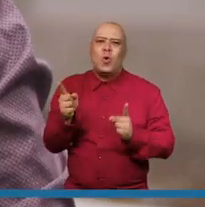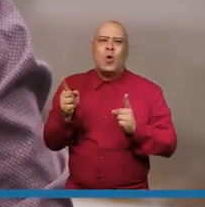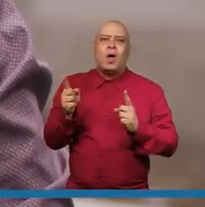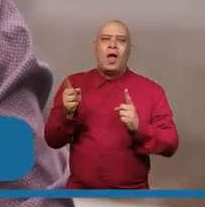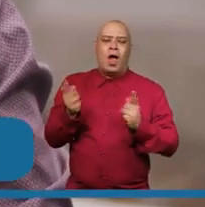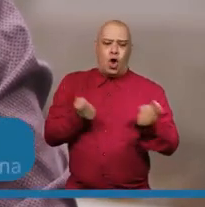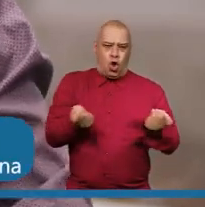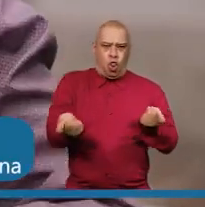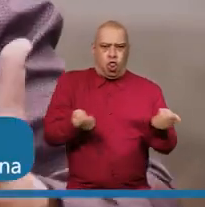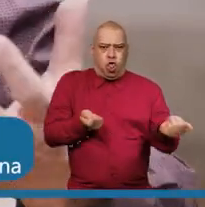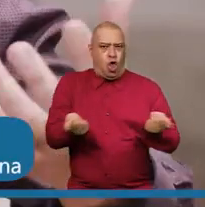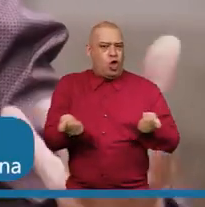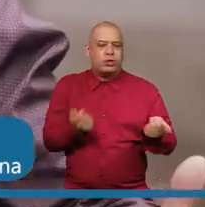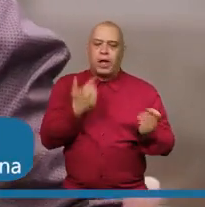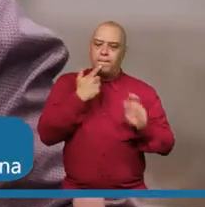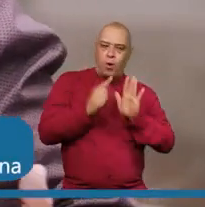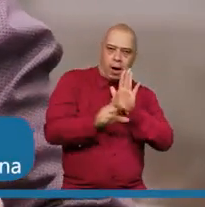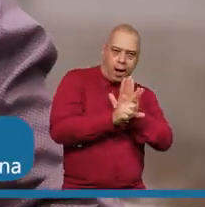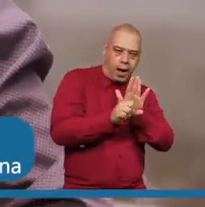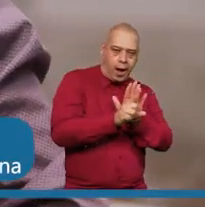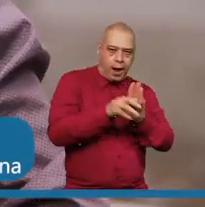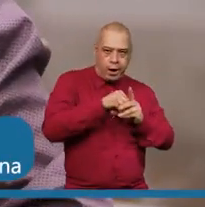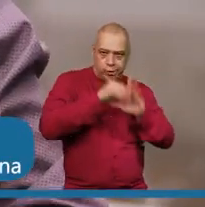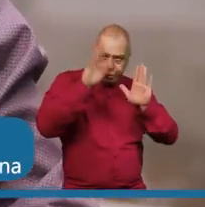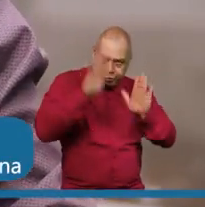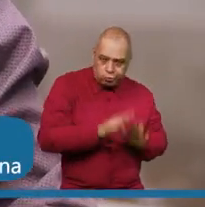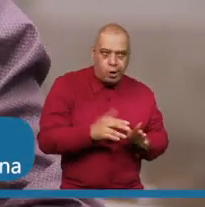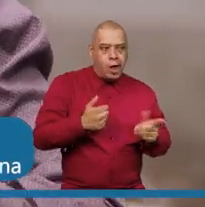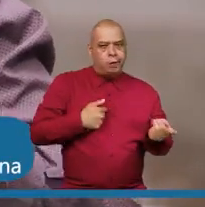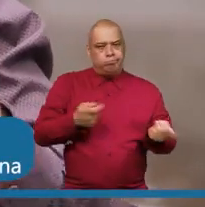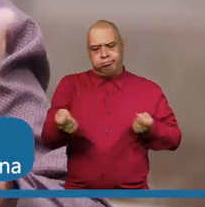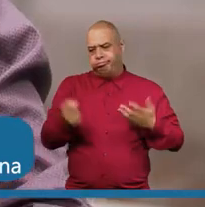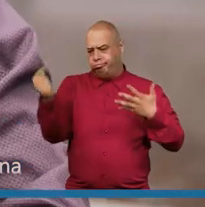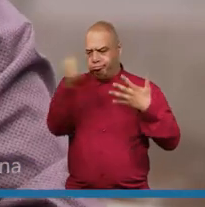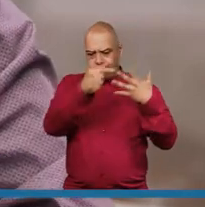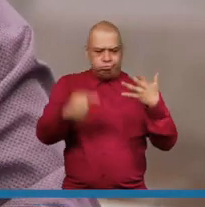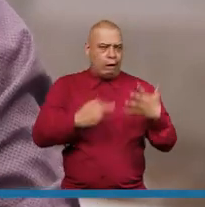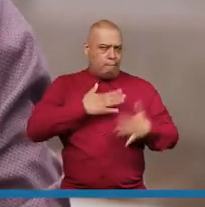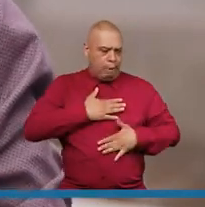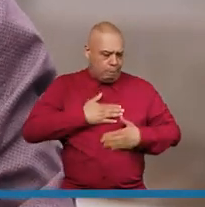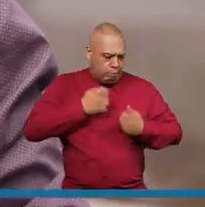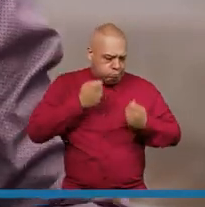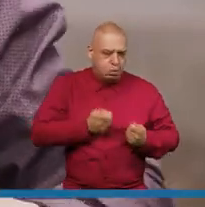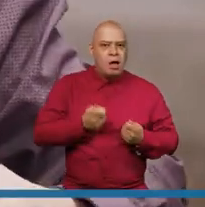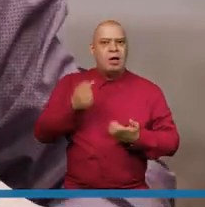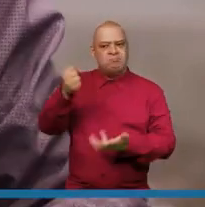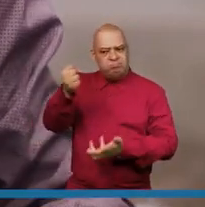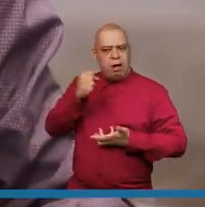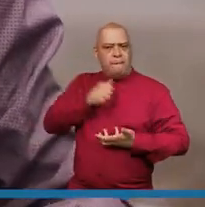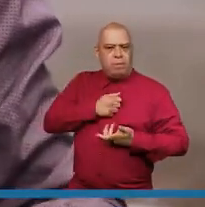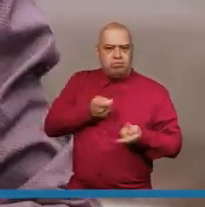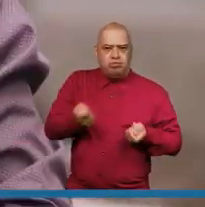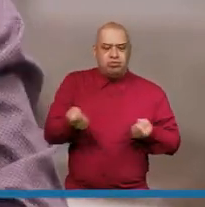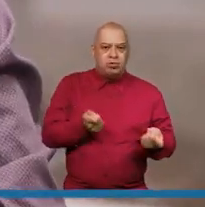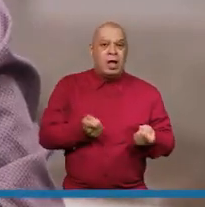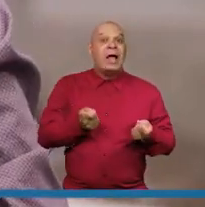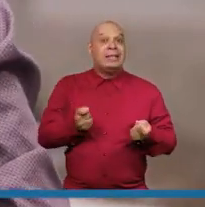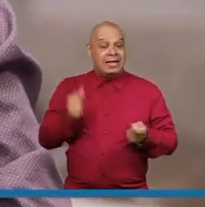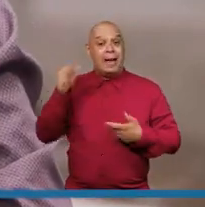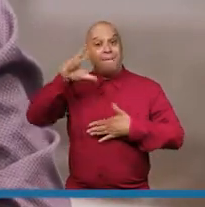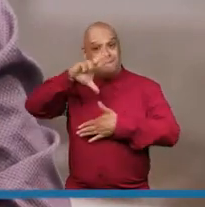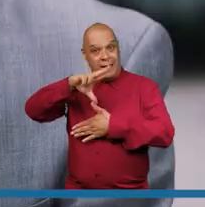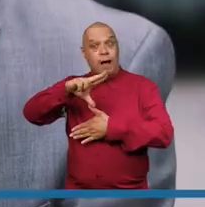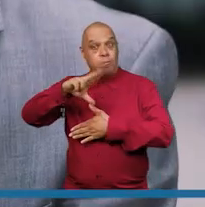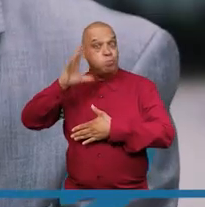está regulado, con una ley propia, con competencias propias, con financiación, y esto pasa en América Latina, pero pasa en